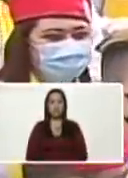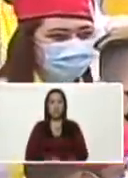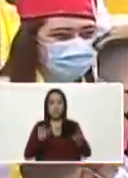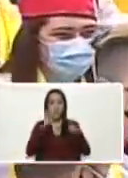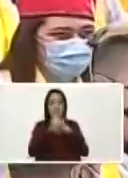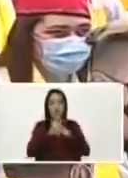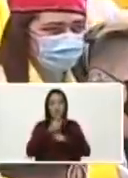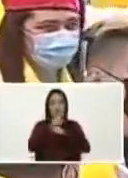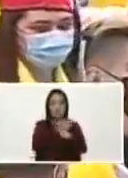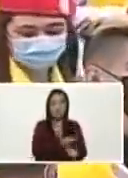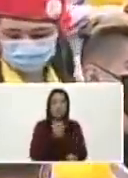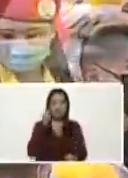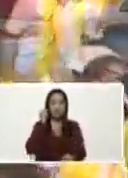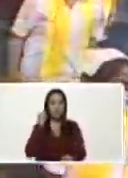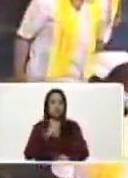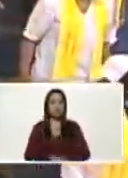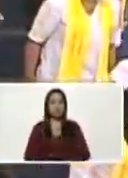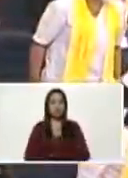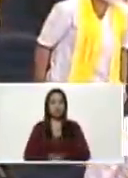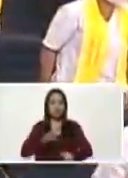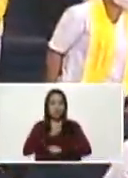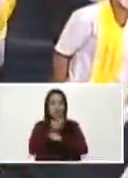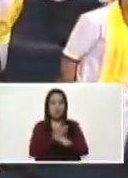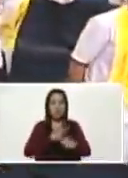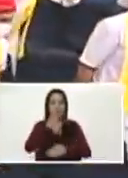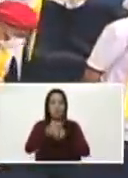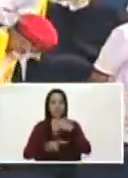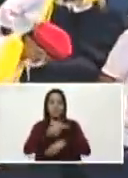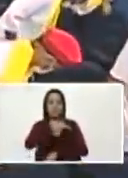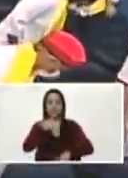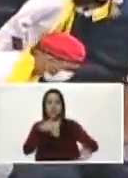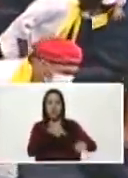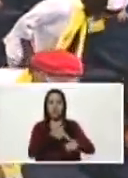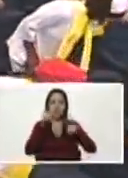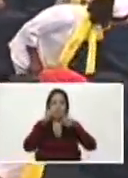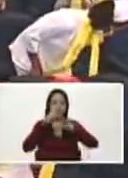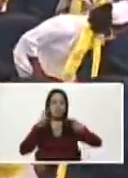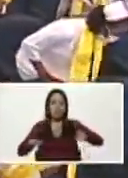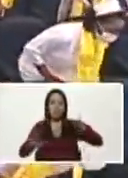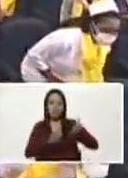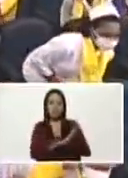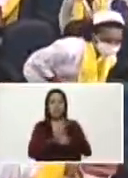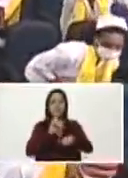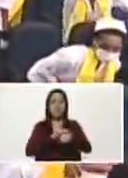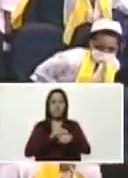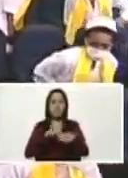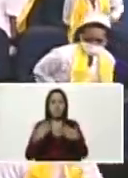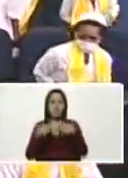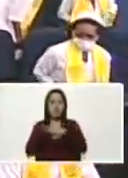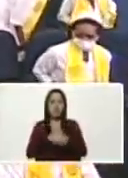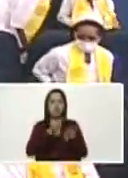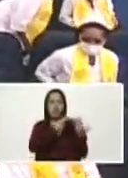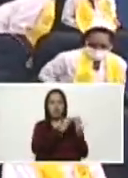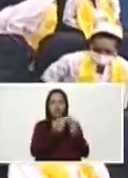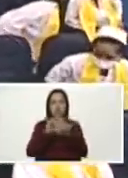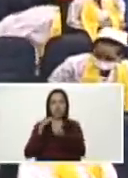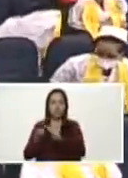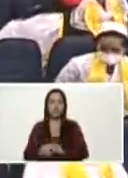Padilla, egresada del Programa Nacional de Formación en Medicina Integral Comunitaria.